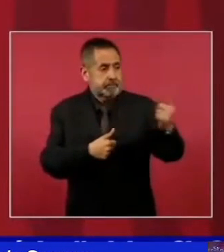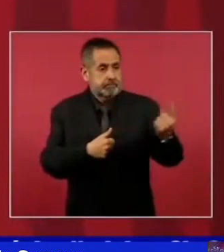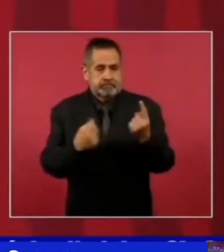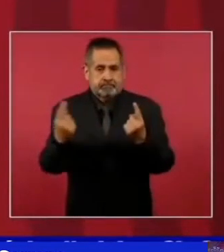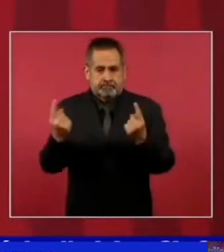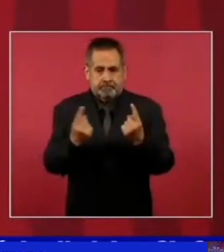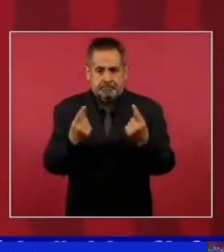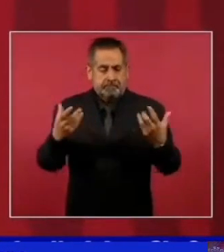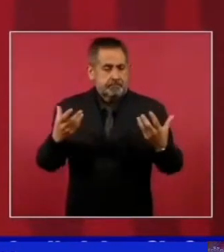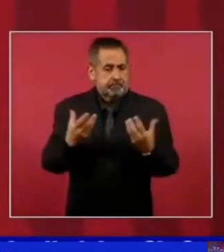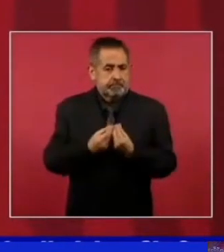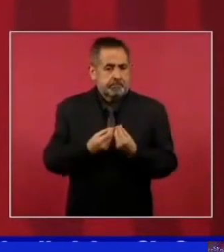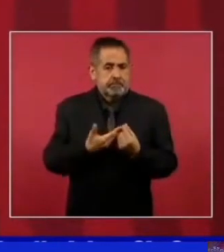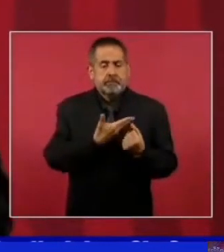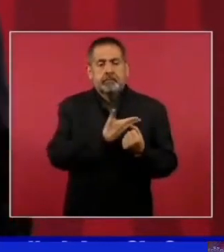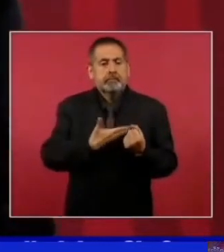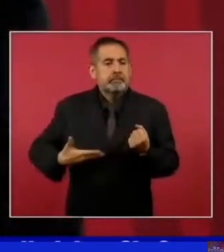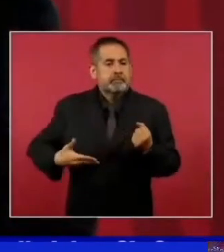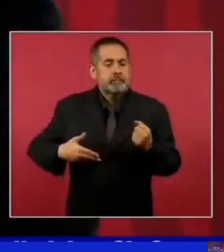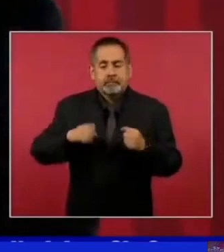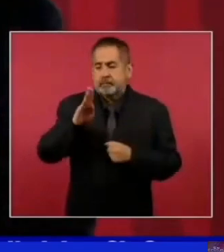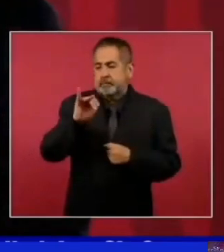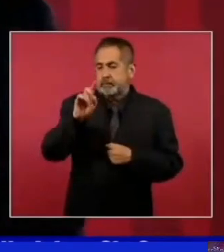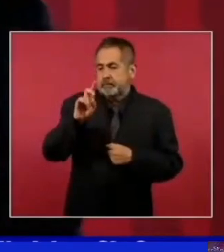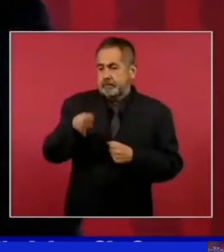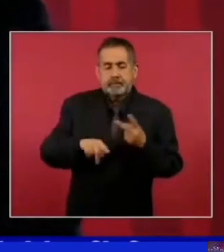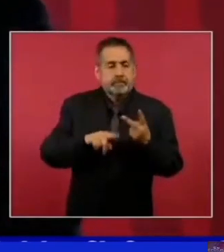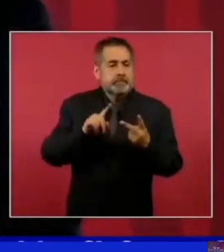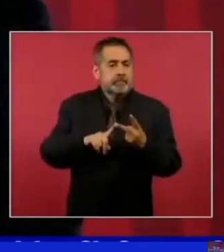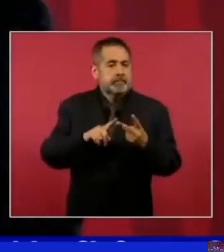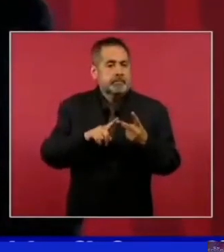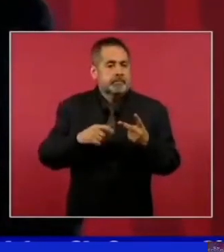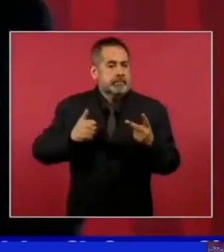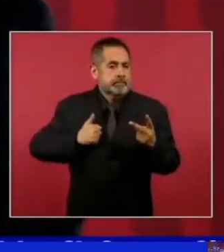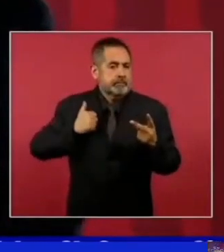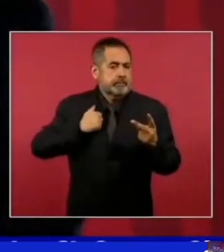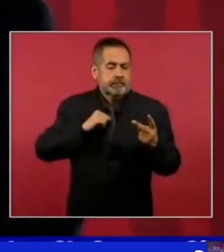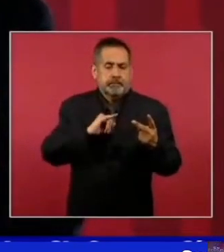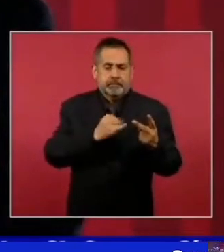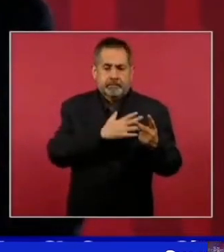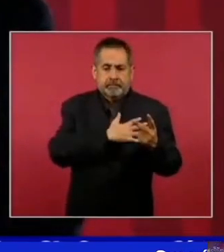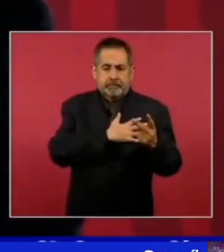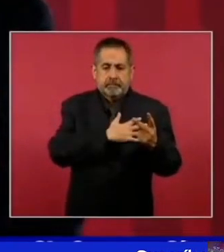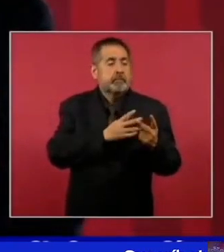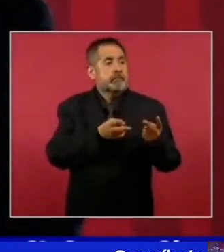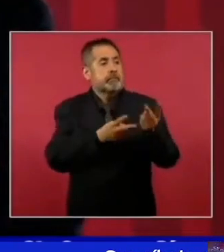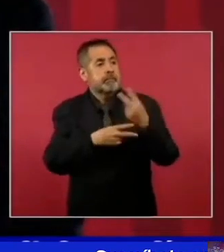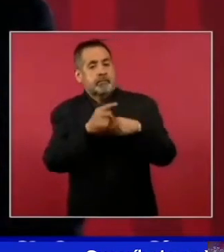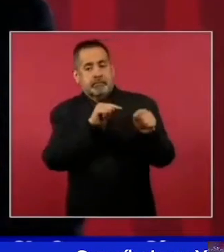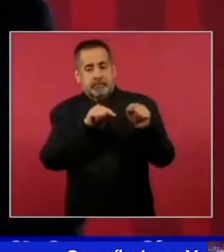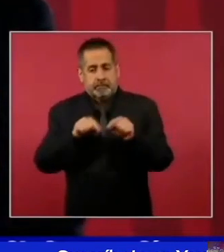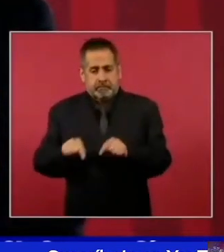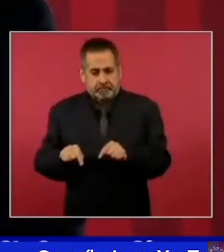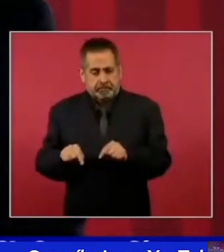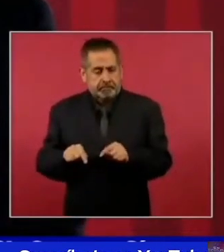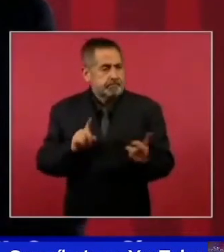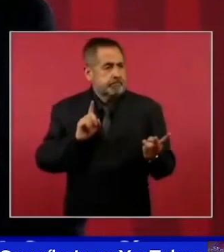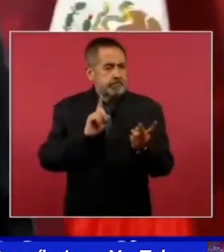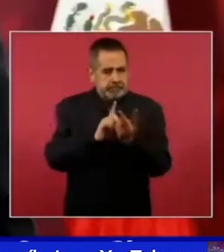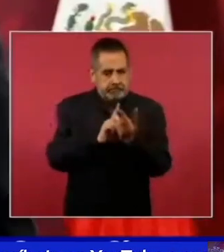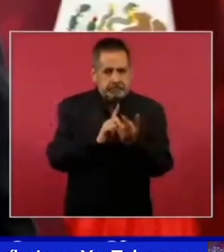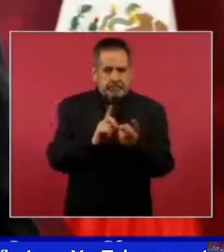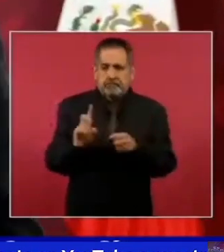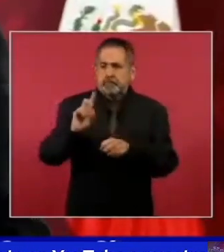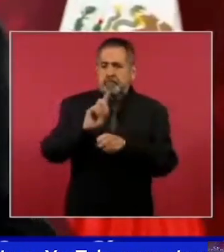hubieran tenido, que Dios no lo quiera, ¿no? Pero si hubieran tenido éxito los que intentaron asesinar a Ciro Gómez Leiva, pues obviamente sería una